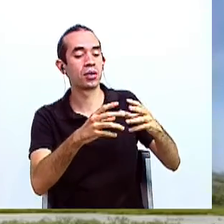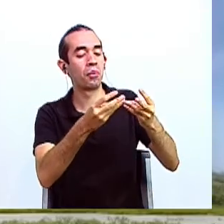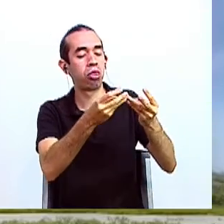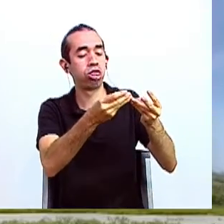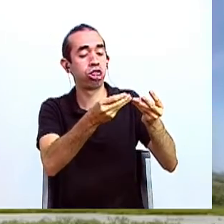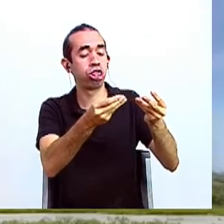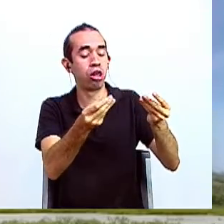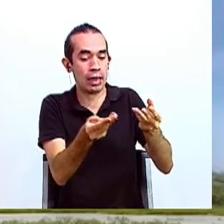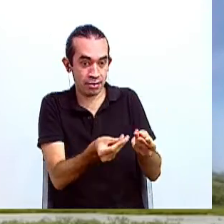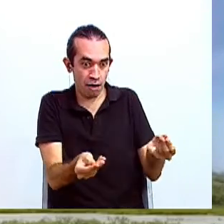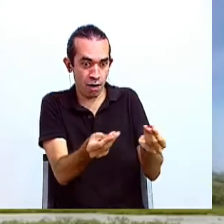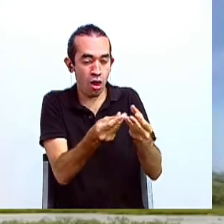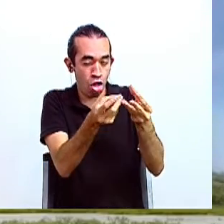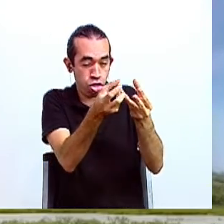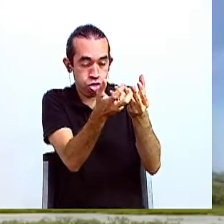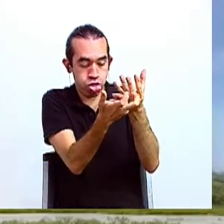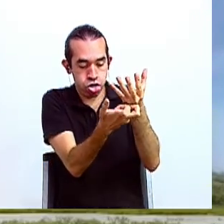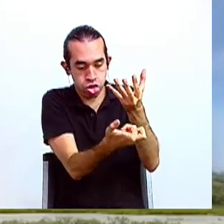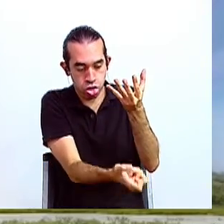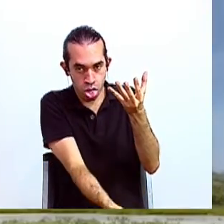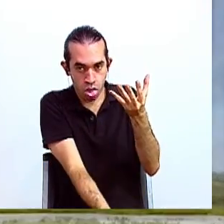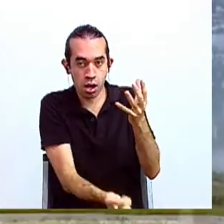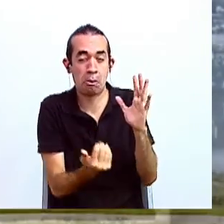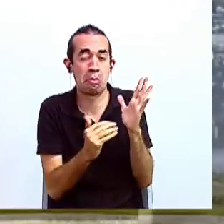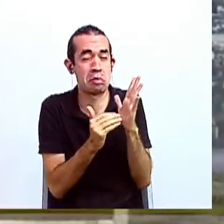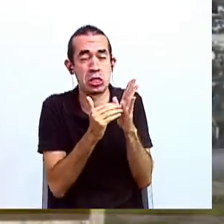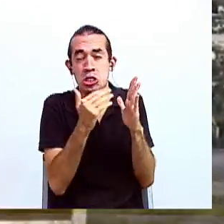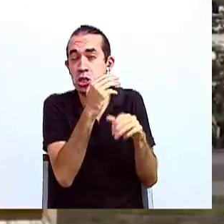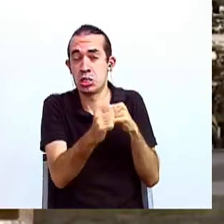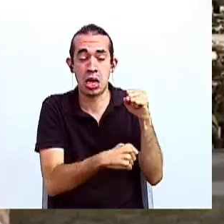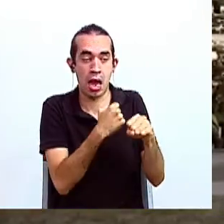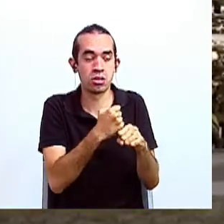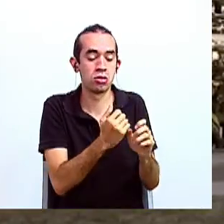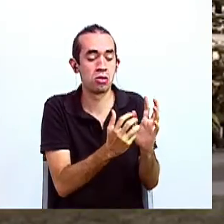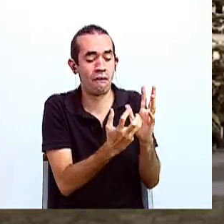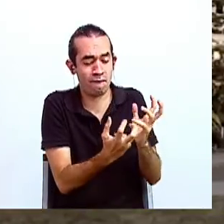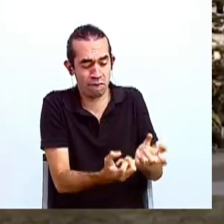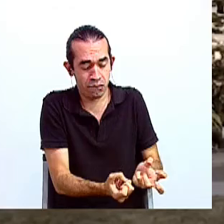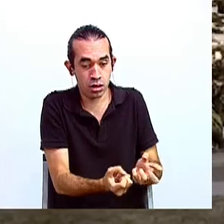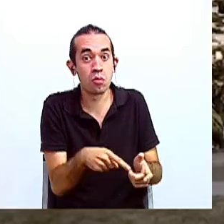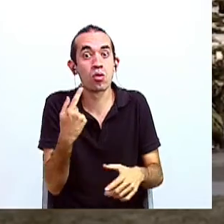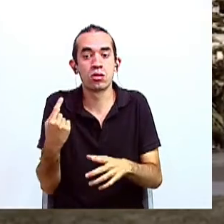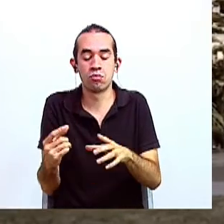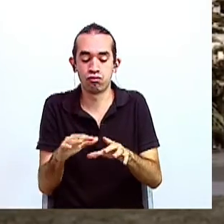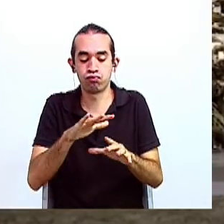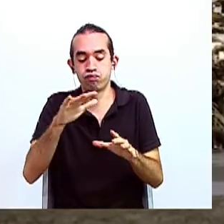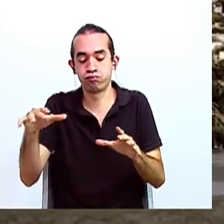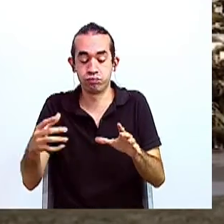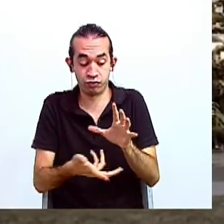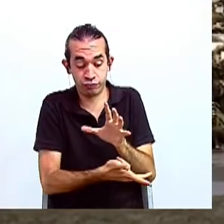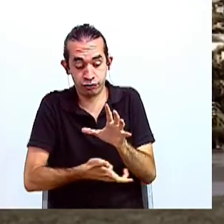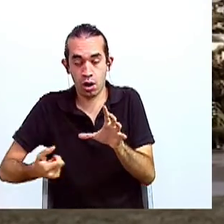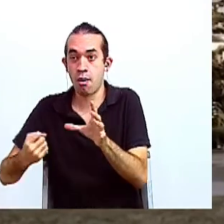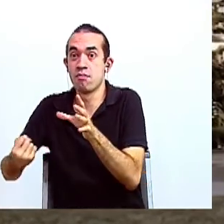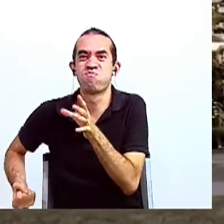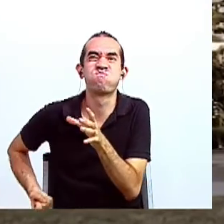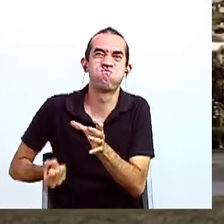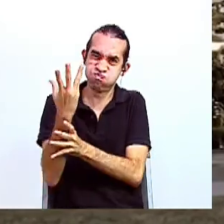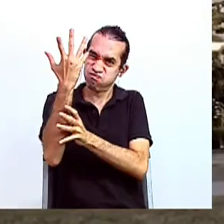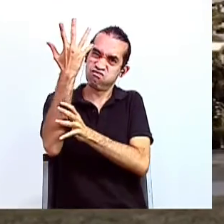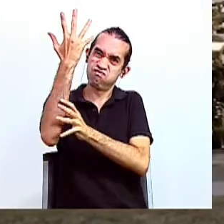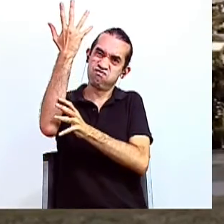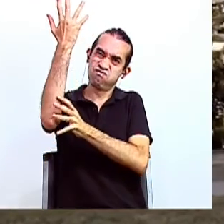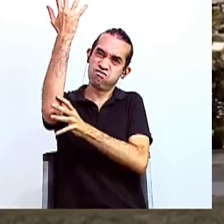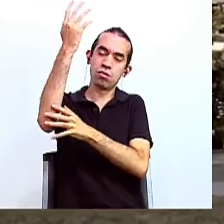de años y con el tiempo es devuelto mediante las erupciones volcánicas. Otras fuentes que agregan carbono a